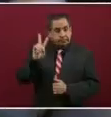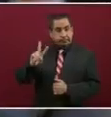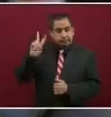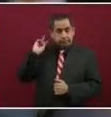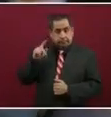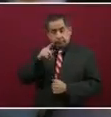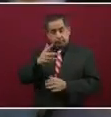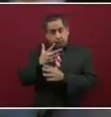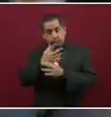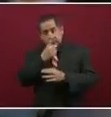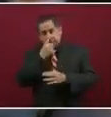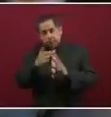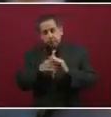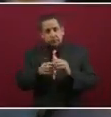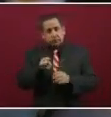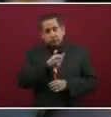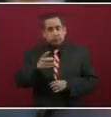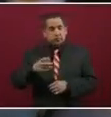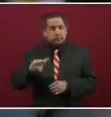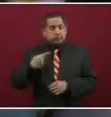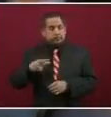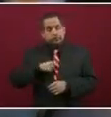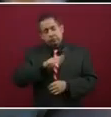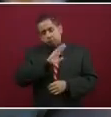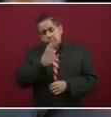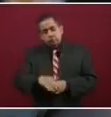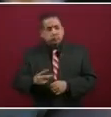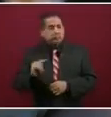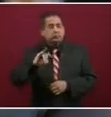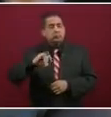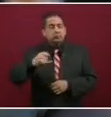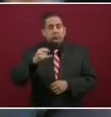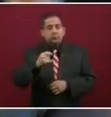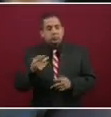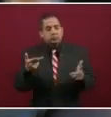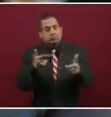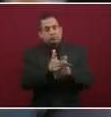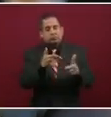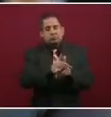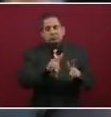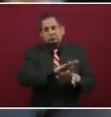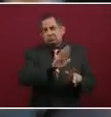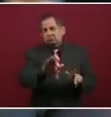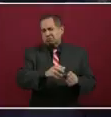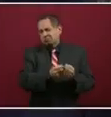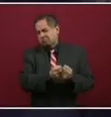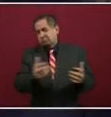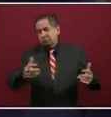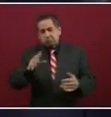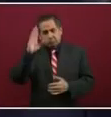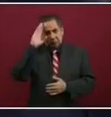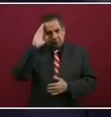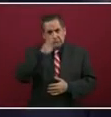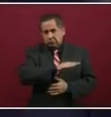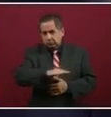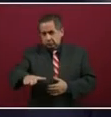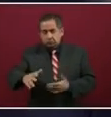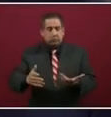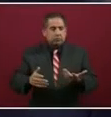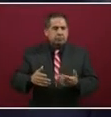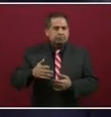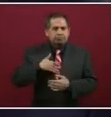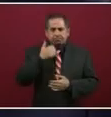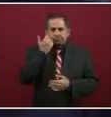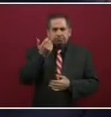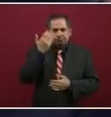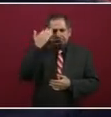que los homicidios en Tijuana se habían salido de control. Me gustaría saber cuál es el corte hasta